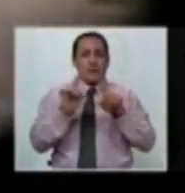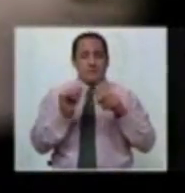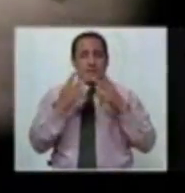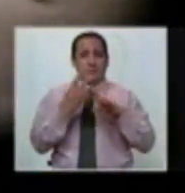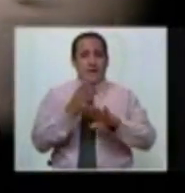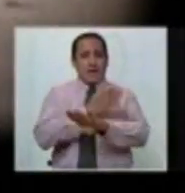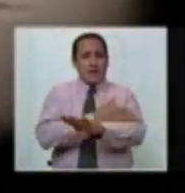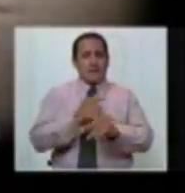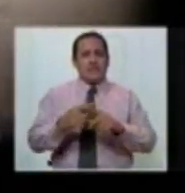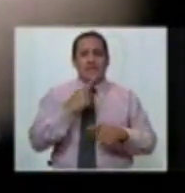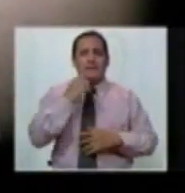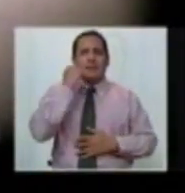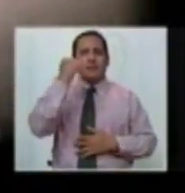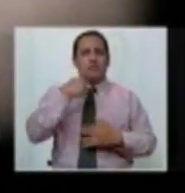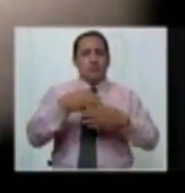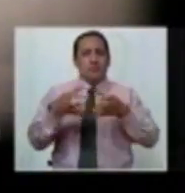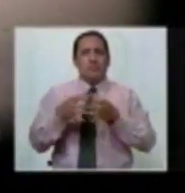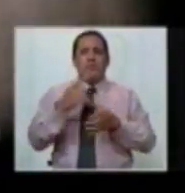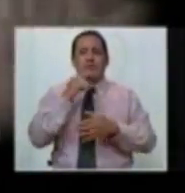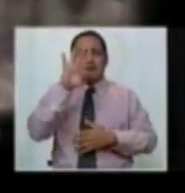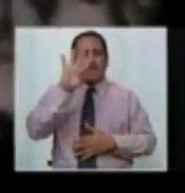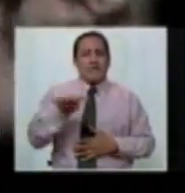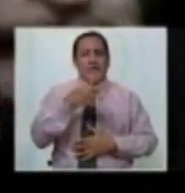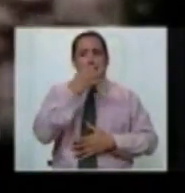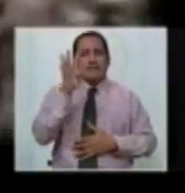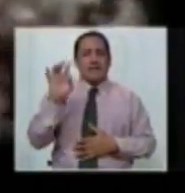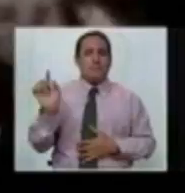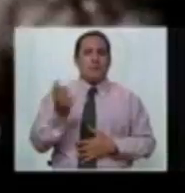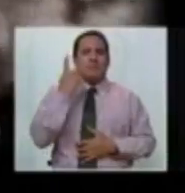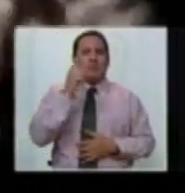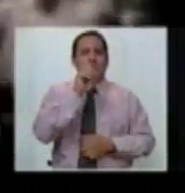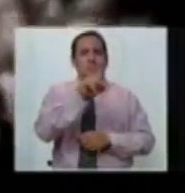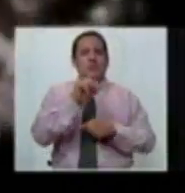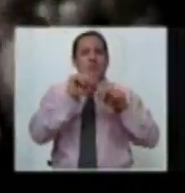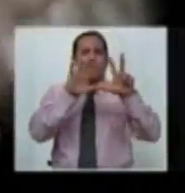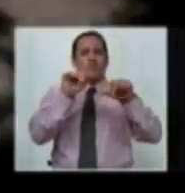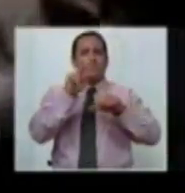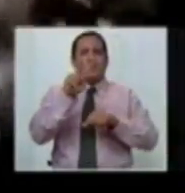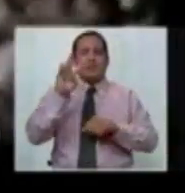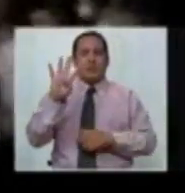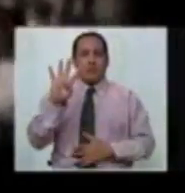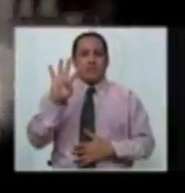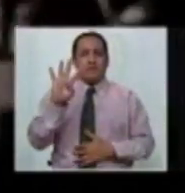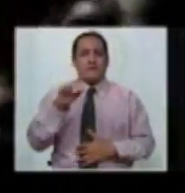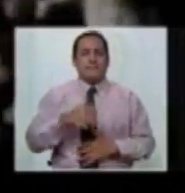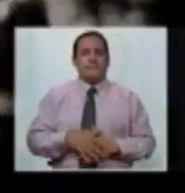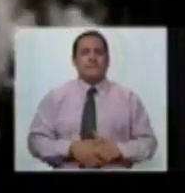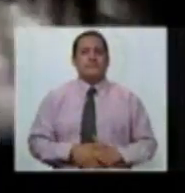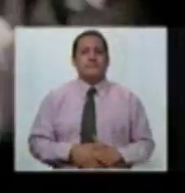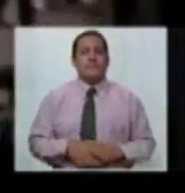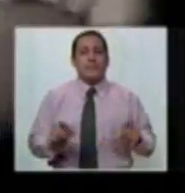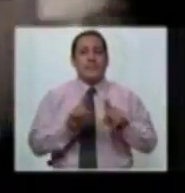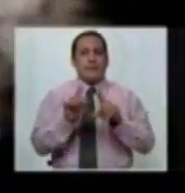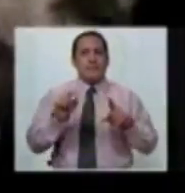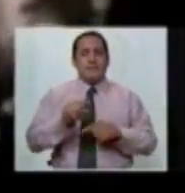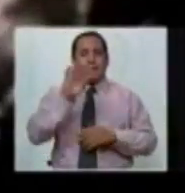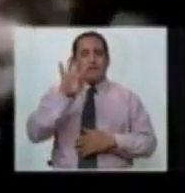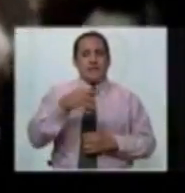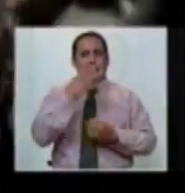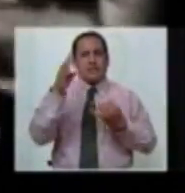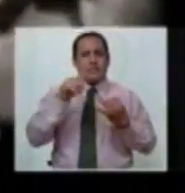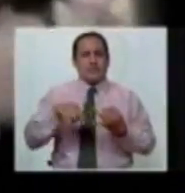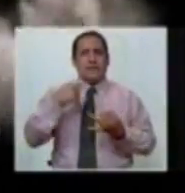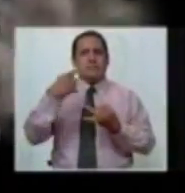que reconoció el derecho a la unión sindical fue Inglaterra, esto en 1824. Y de